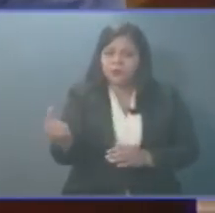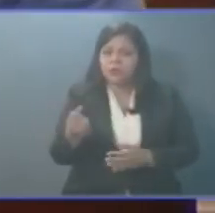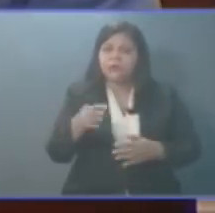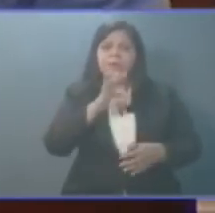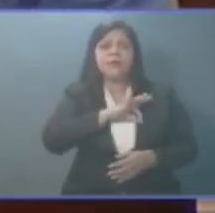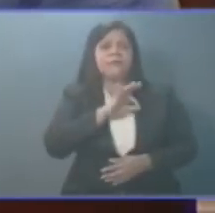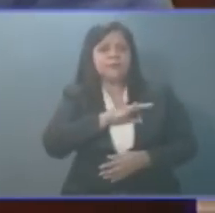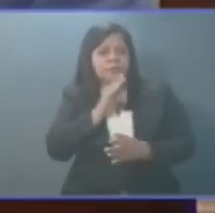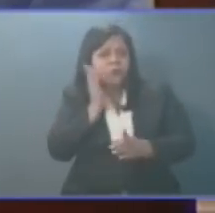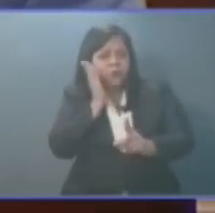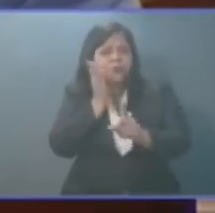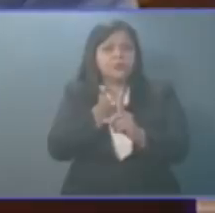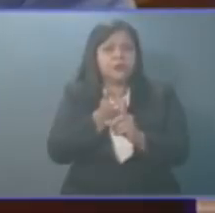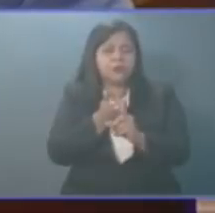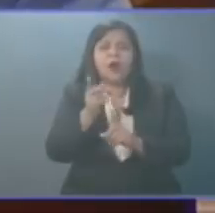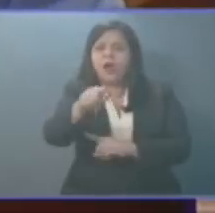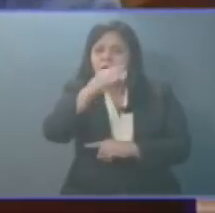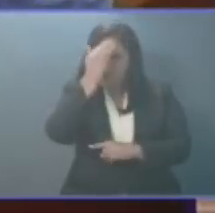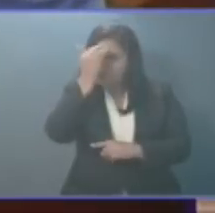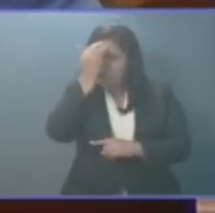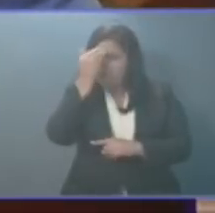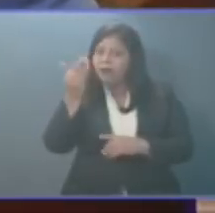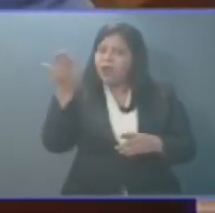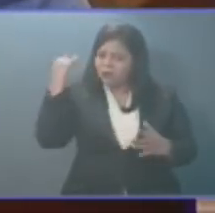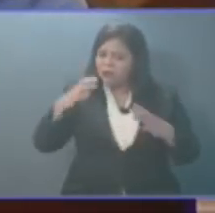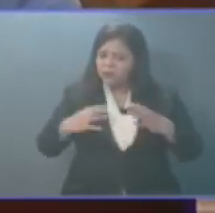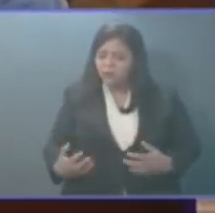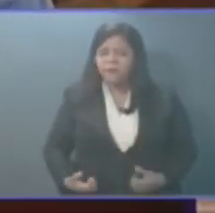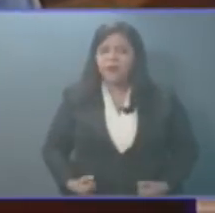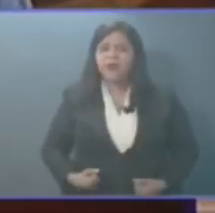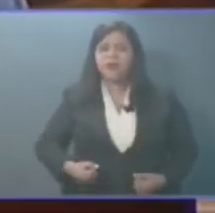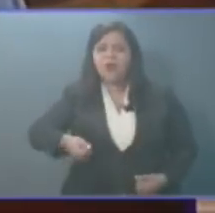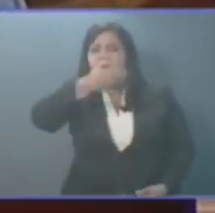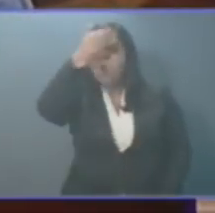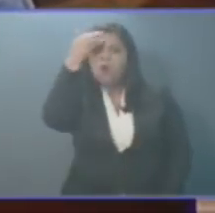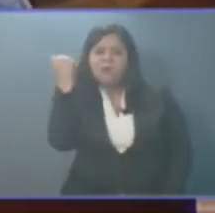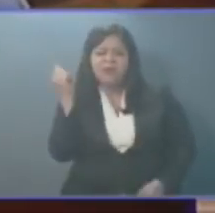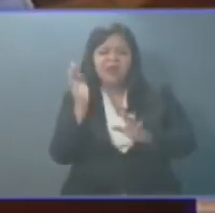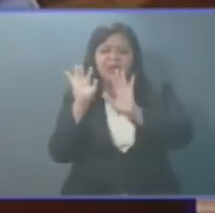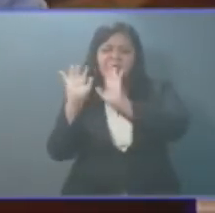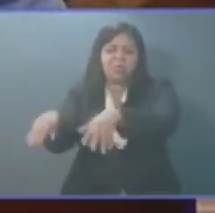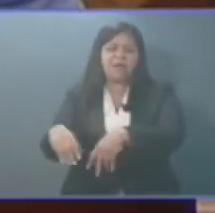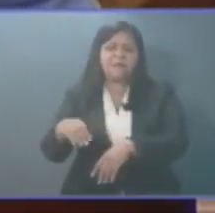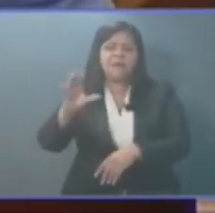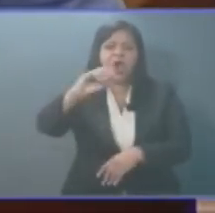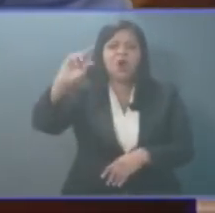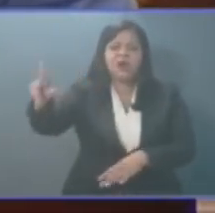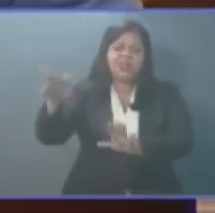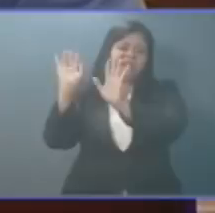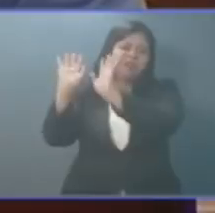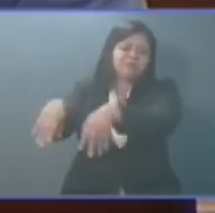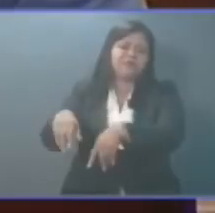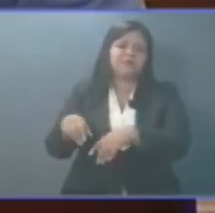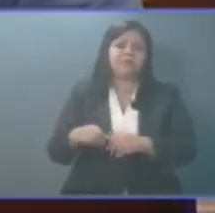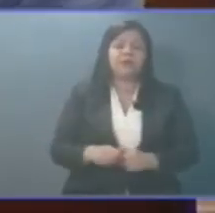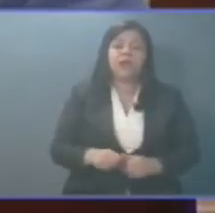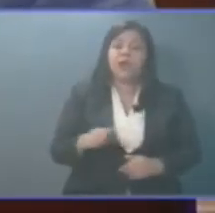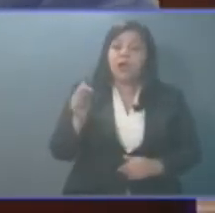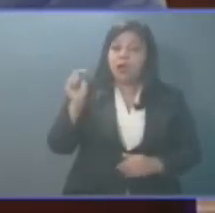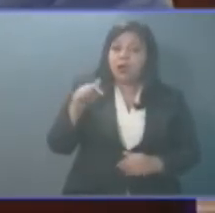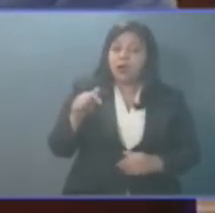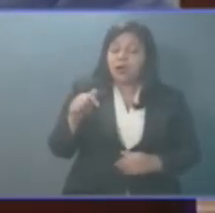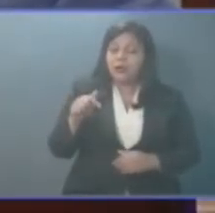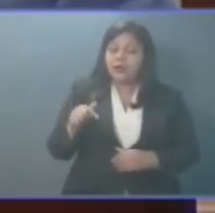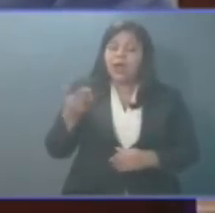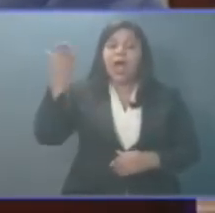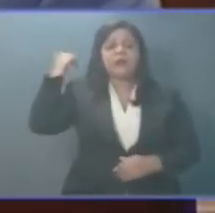todos sabemos, las administraciones anteriores dejaron en el olvido al oriente de nuestro país. El bypass